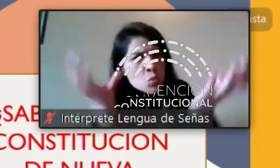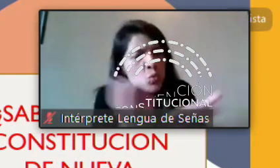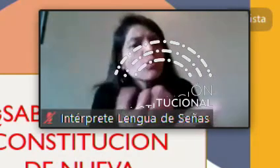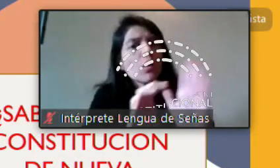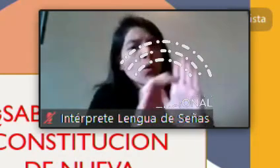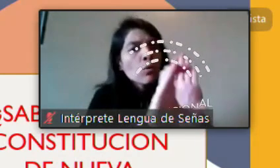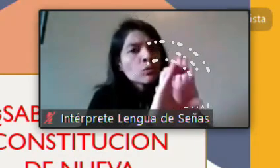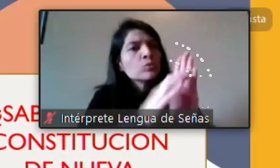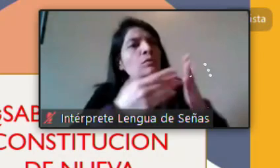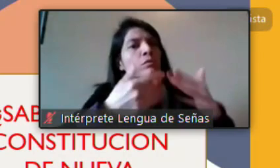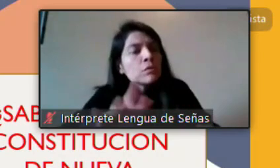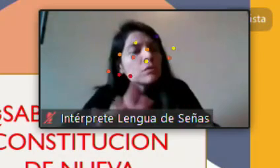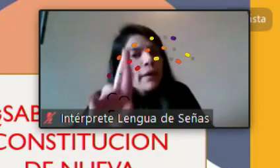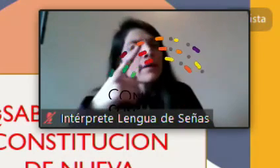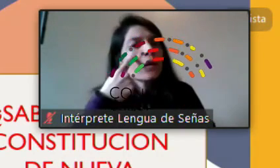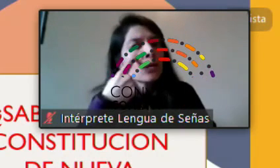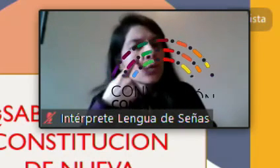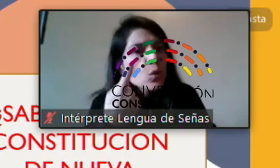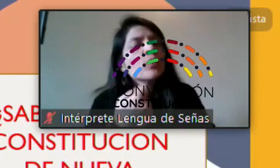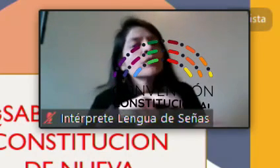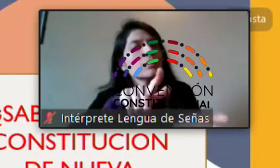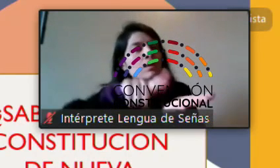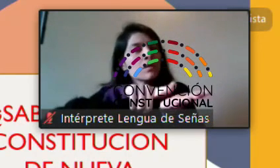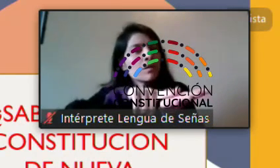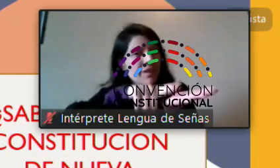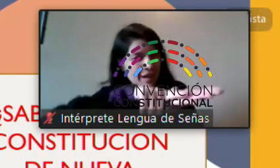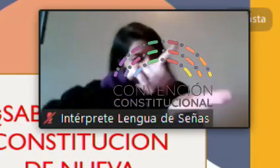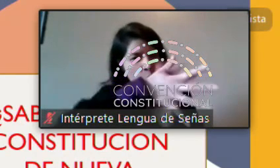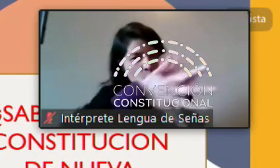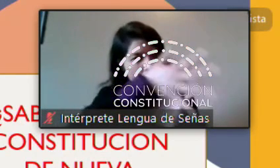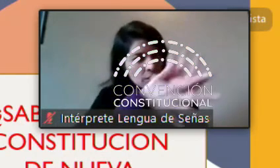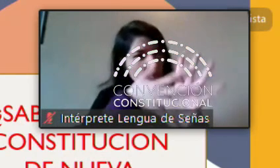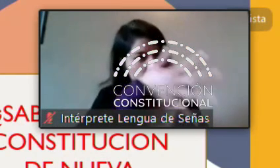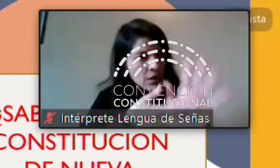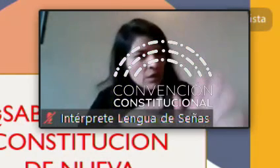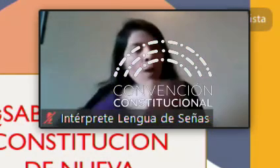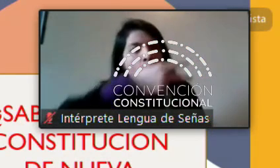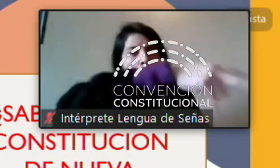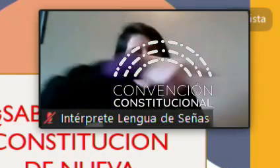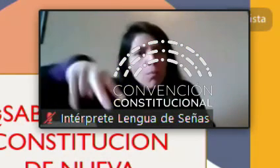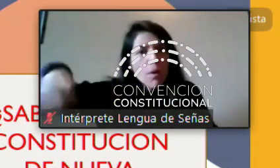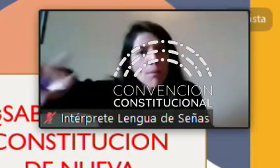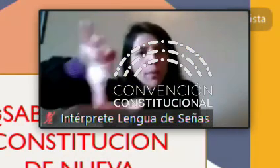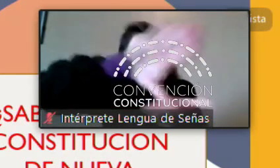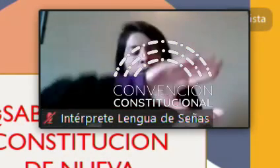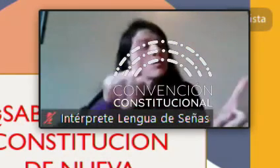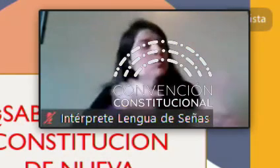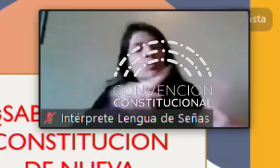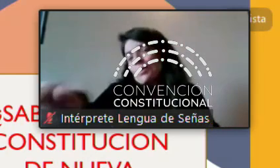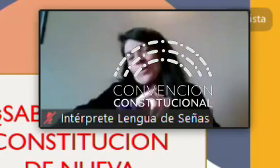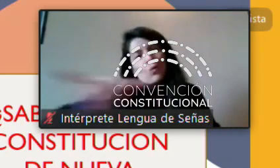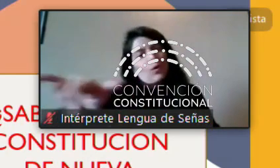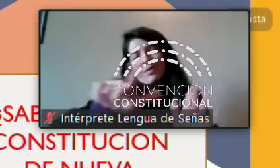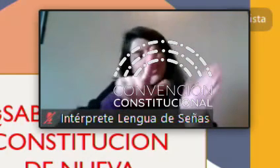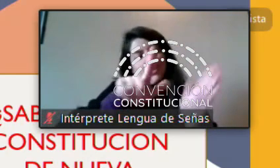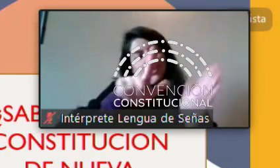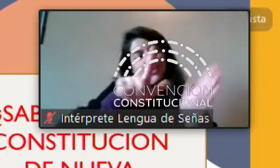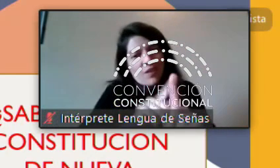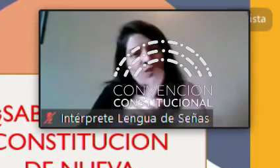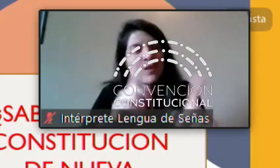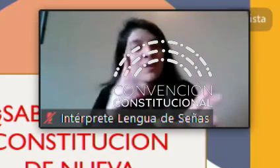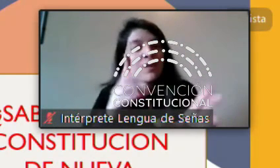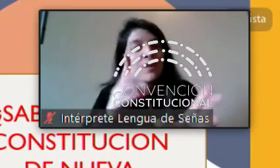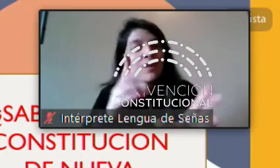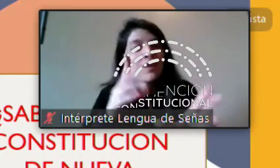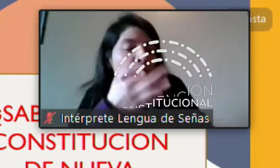han reconocido las lenguas de señas en sus propios países. No es la misma lengua. Otra cosa que les quiero contar, no